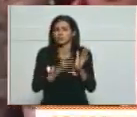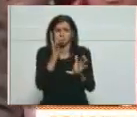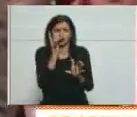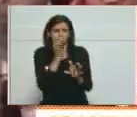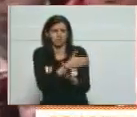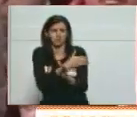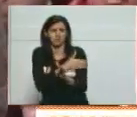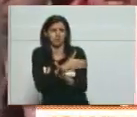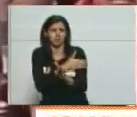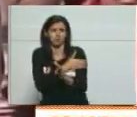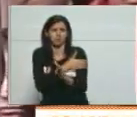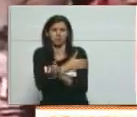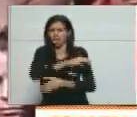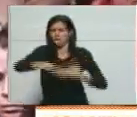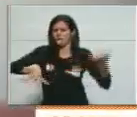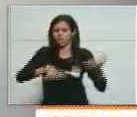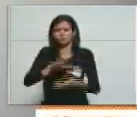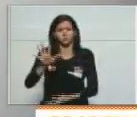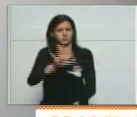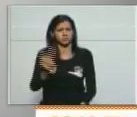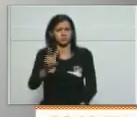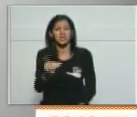país. Están equivocados.